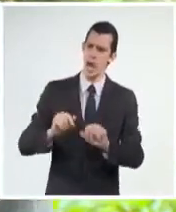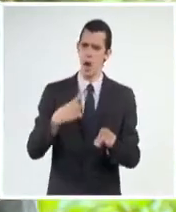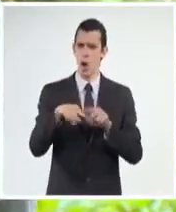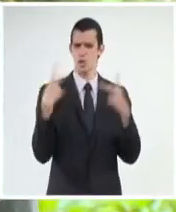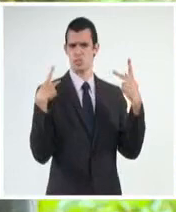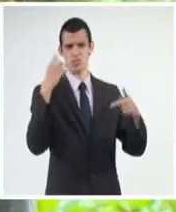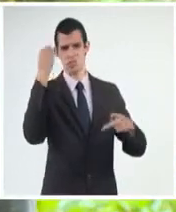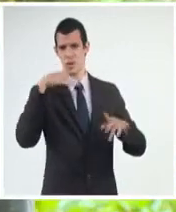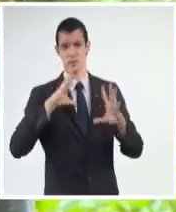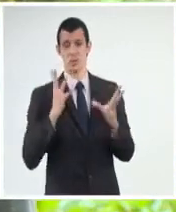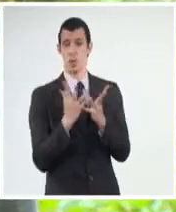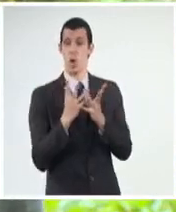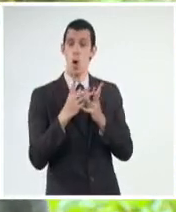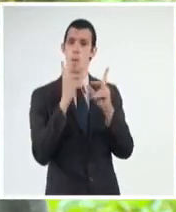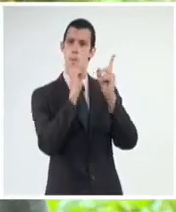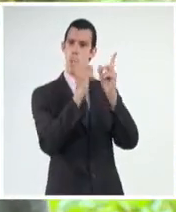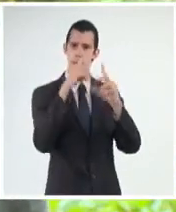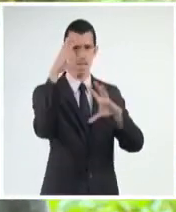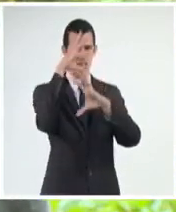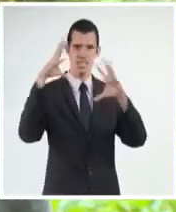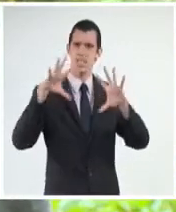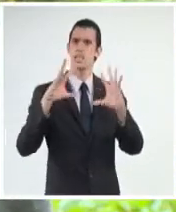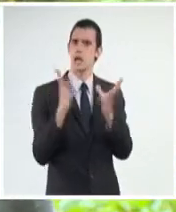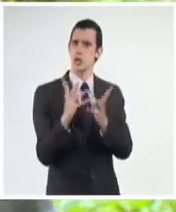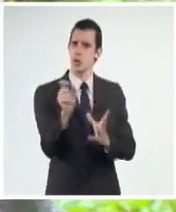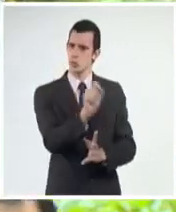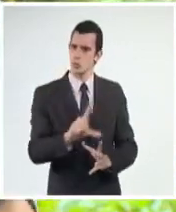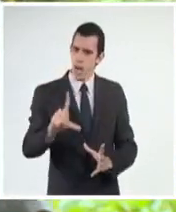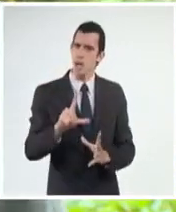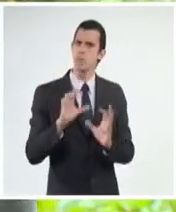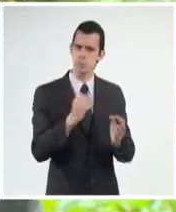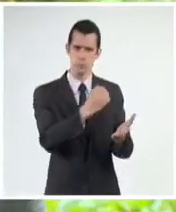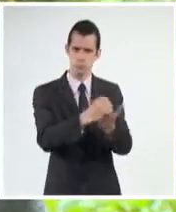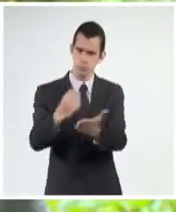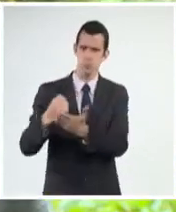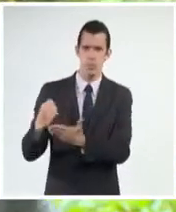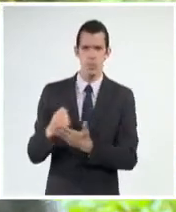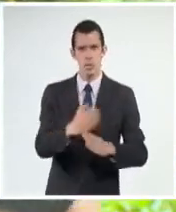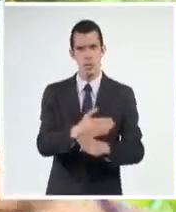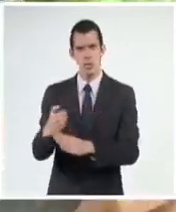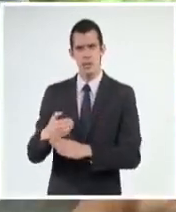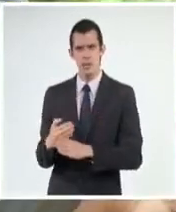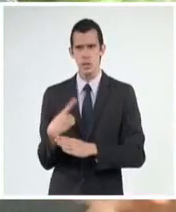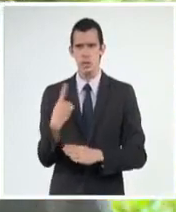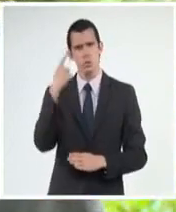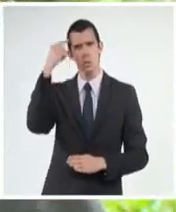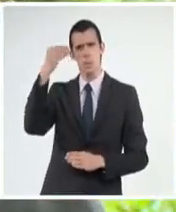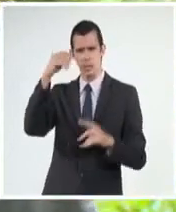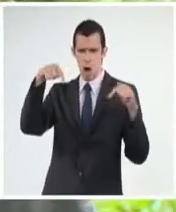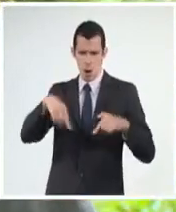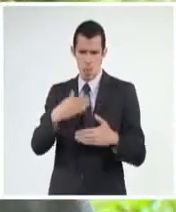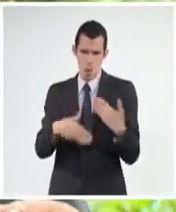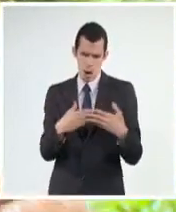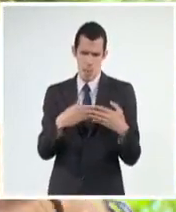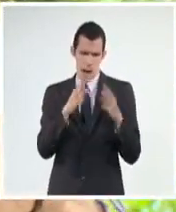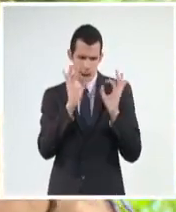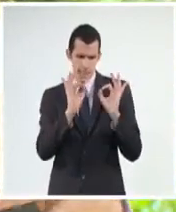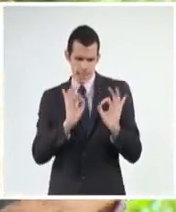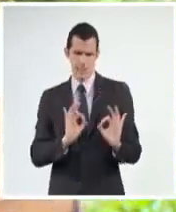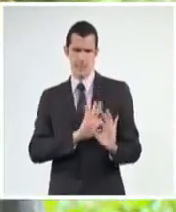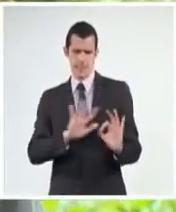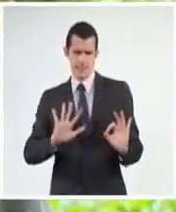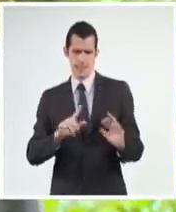adelante. Y cuando mira hacia adelante no vamos a hablar de futuro, vamos a hablar de cómo ensanchar el presente. O sea,